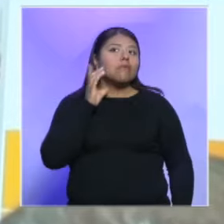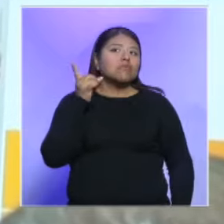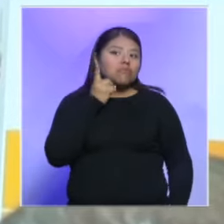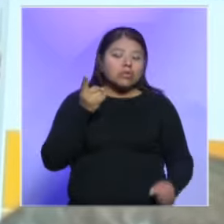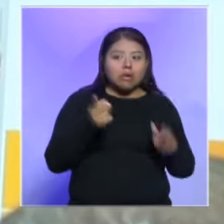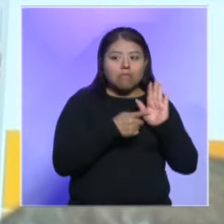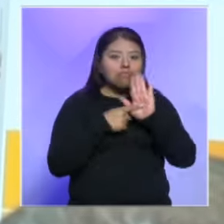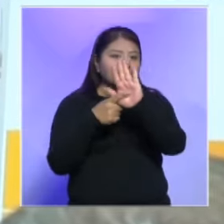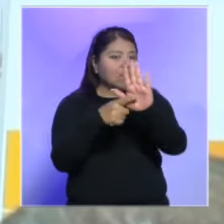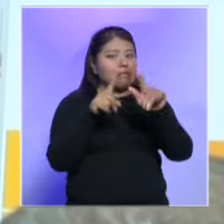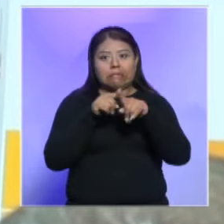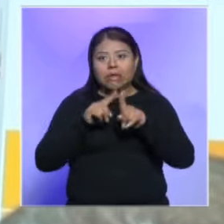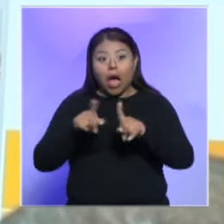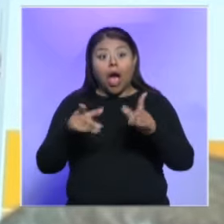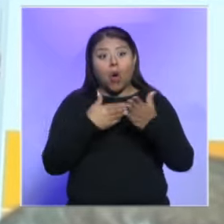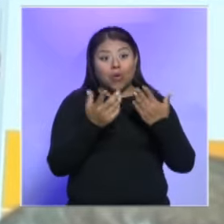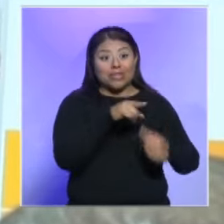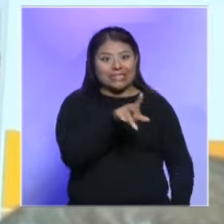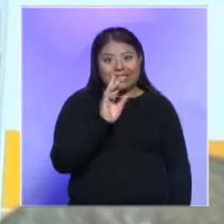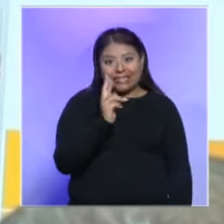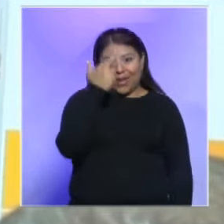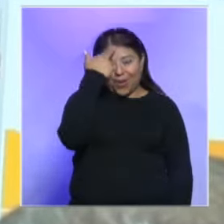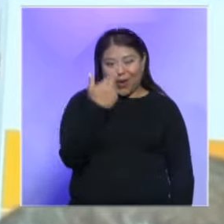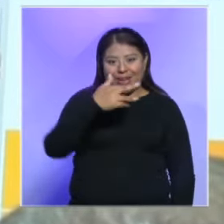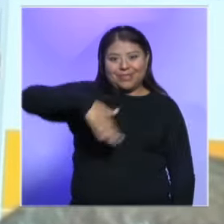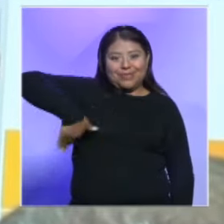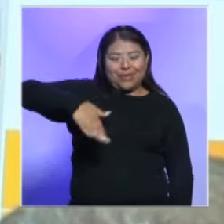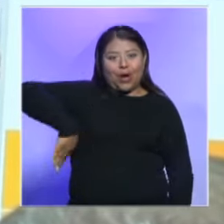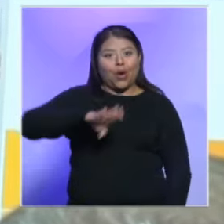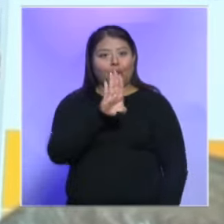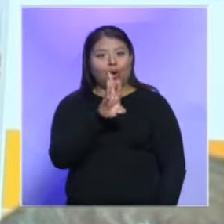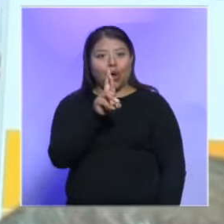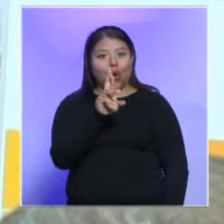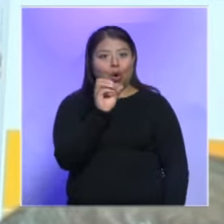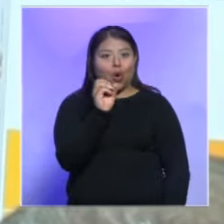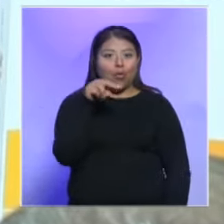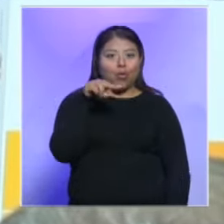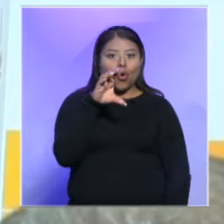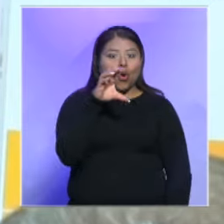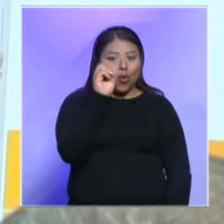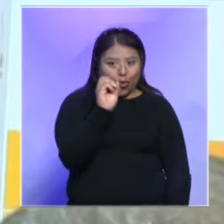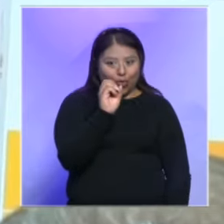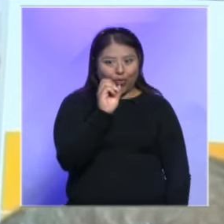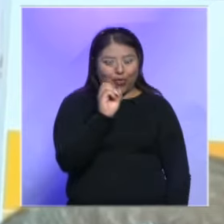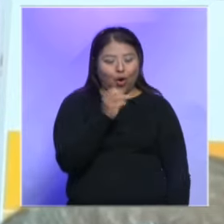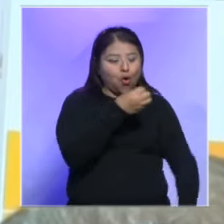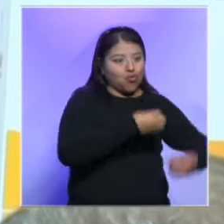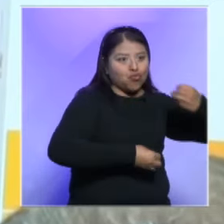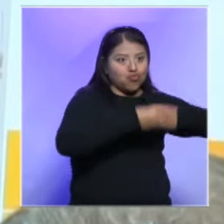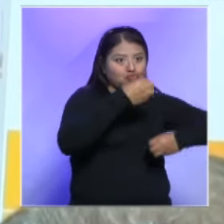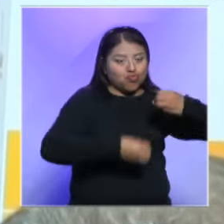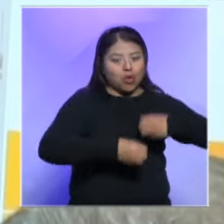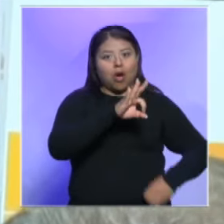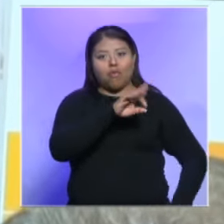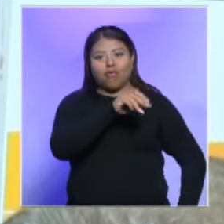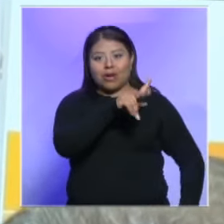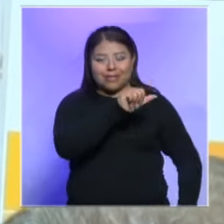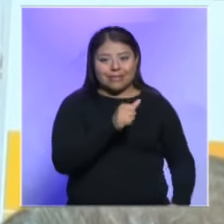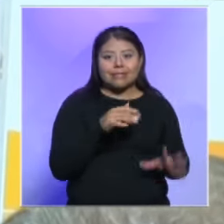o gobernadora. El caso del Bronco, además, que ya mencionaba el magistrado Fuentes, pues que a la postre